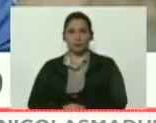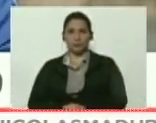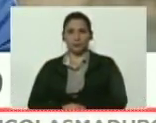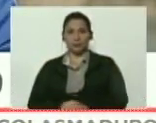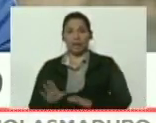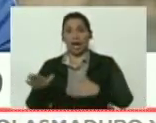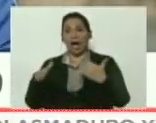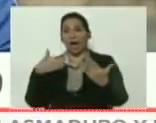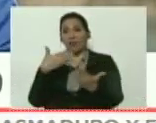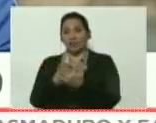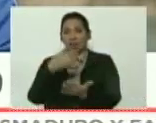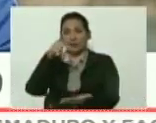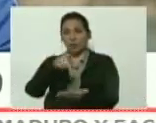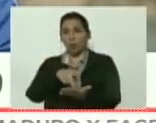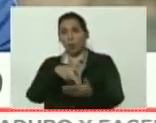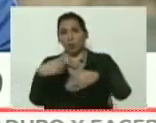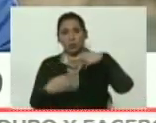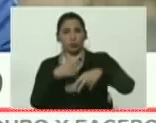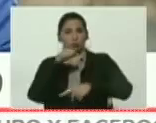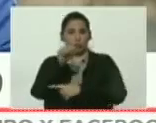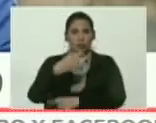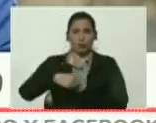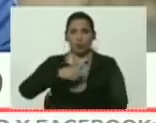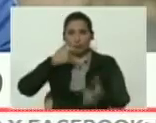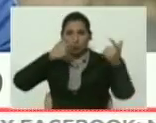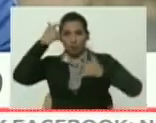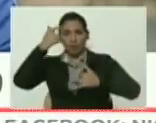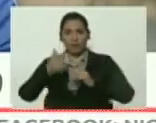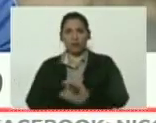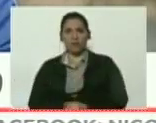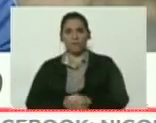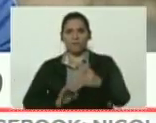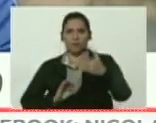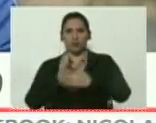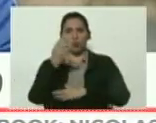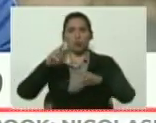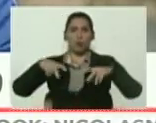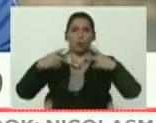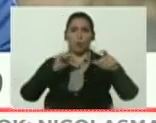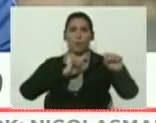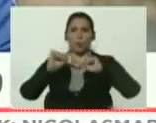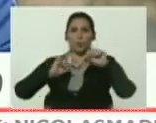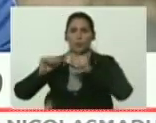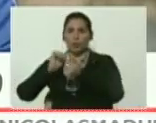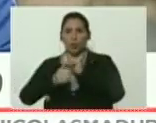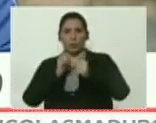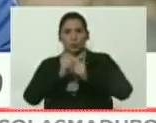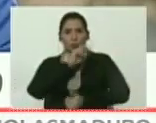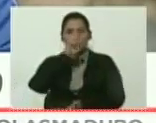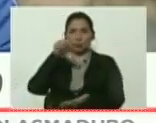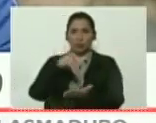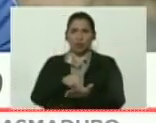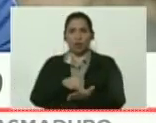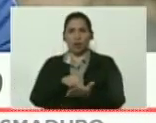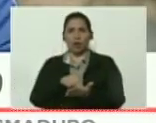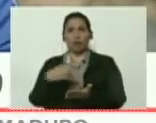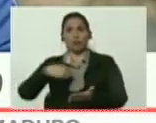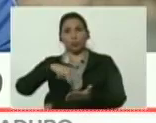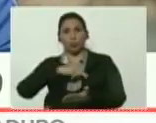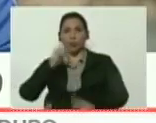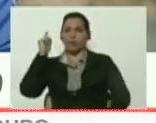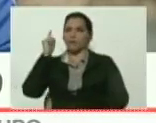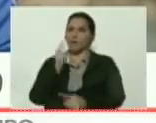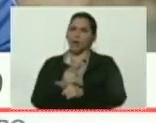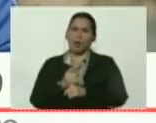hasta que llegó la revolución y nuestro comandante Chávez fundó este nuevo movimiento deportivo nacional, y nosotros tenemos